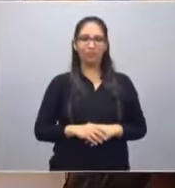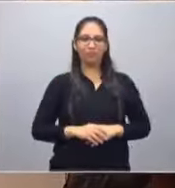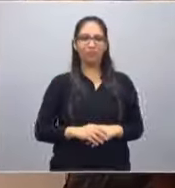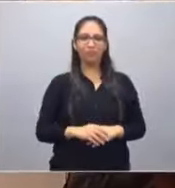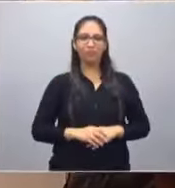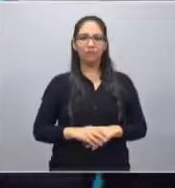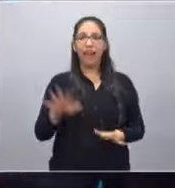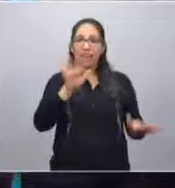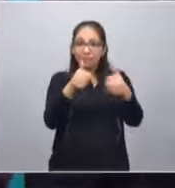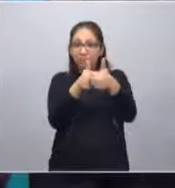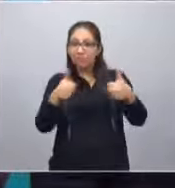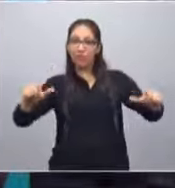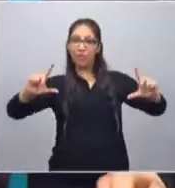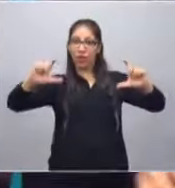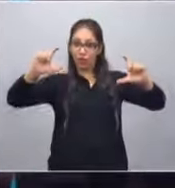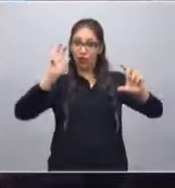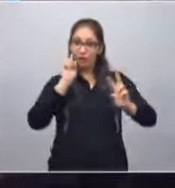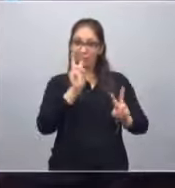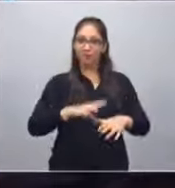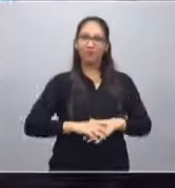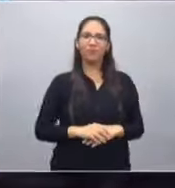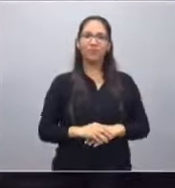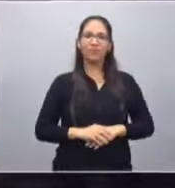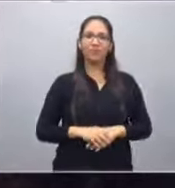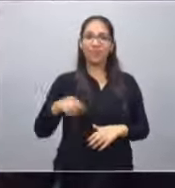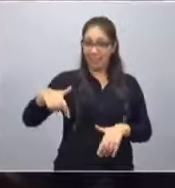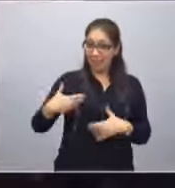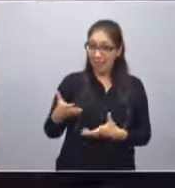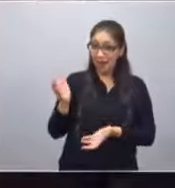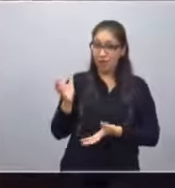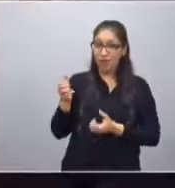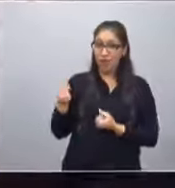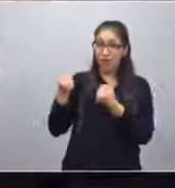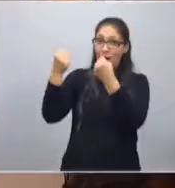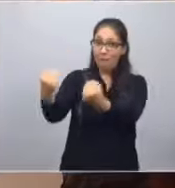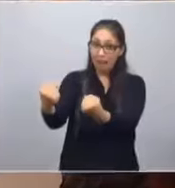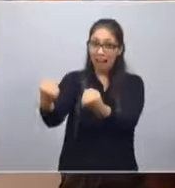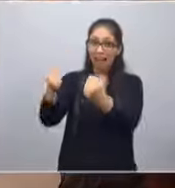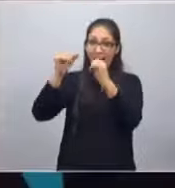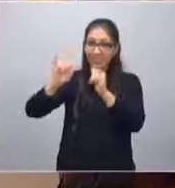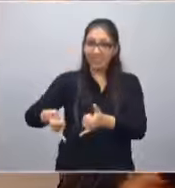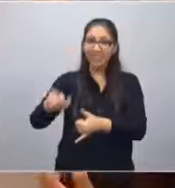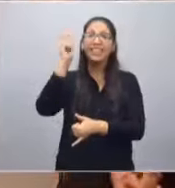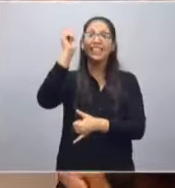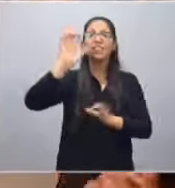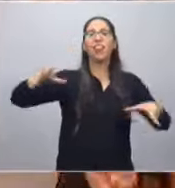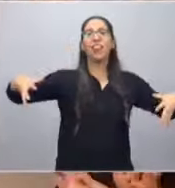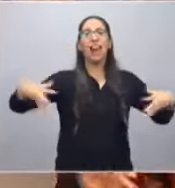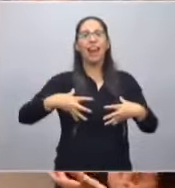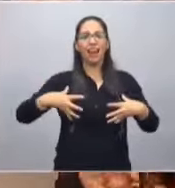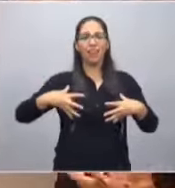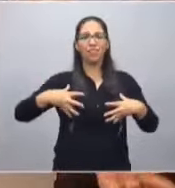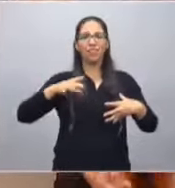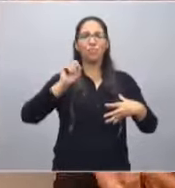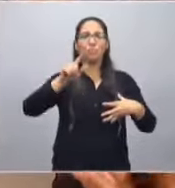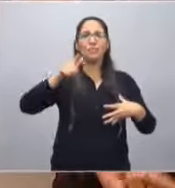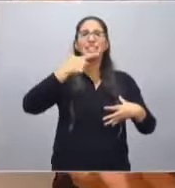foto sí hacemos la entrega de la Copa la recibe la delegación de